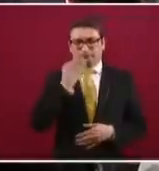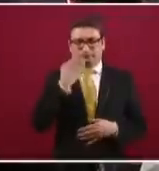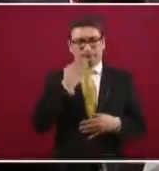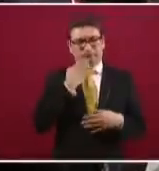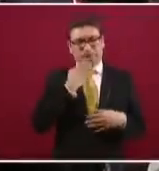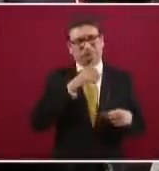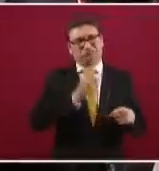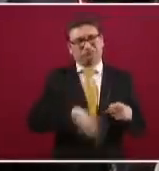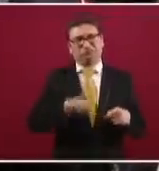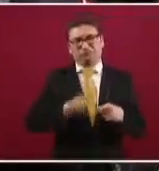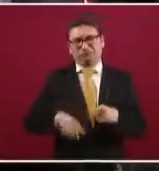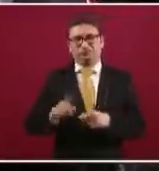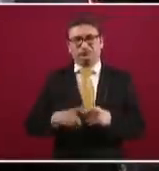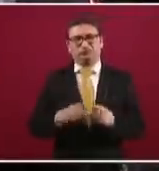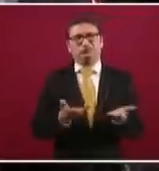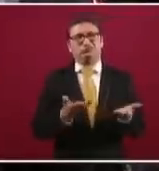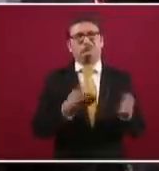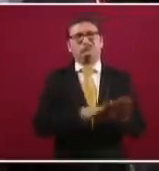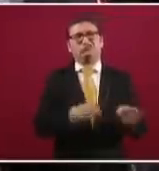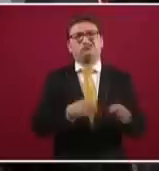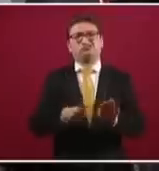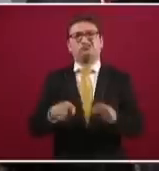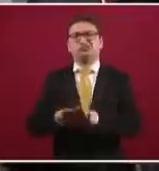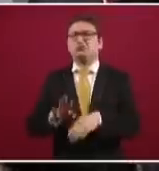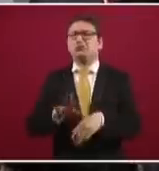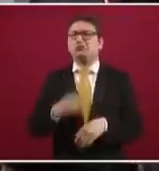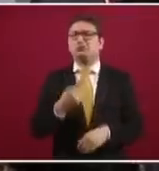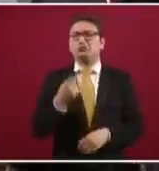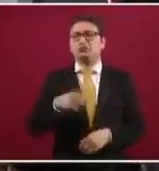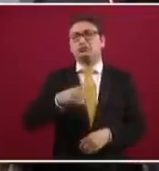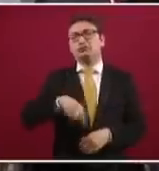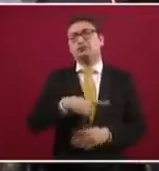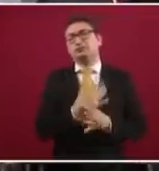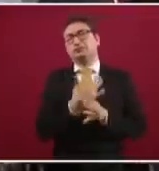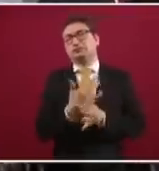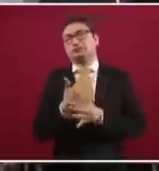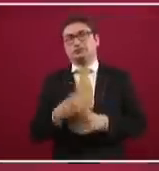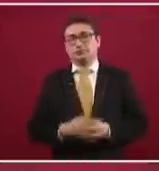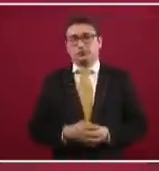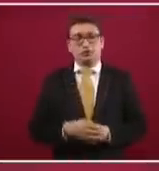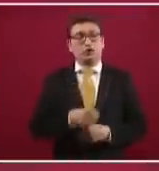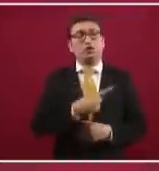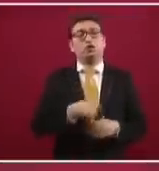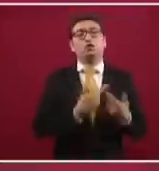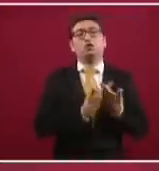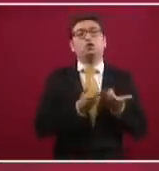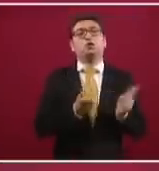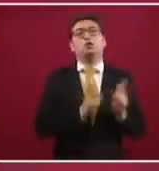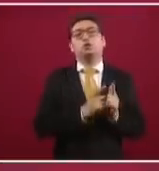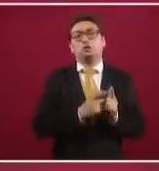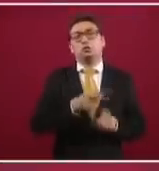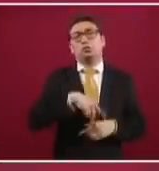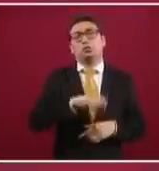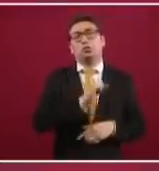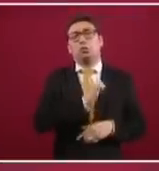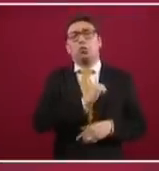¿Saben por qué? Porque decían que se formaban revoltosos,